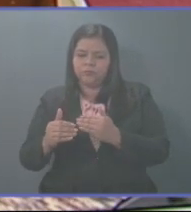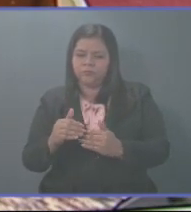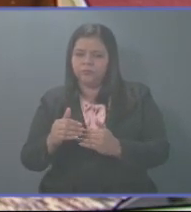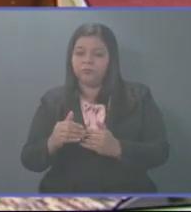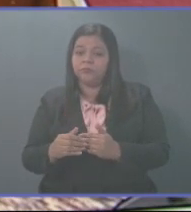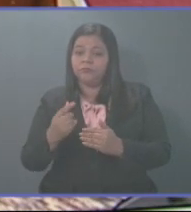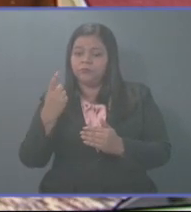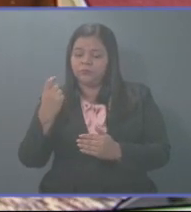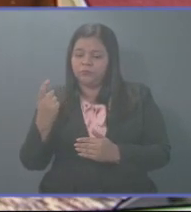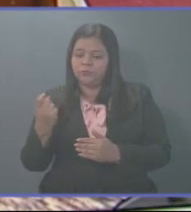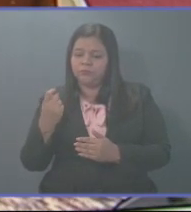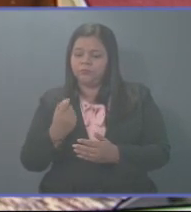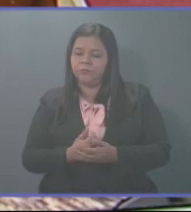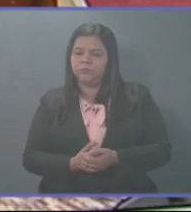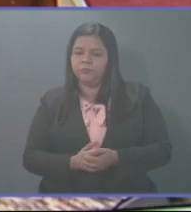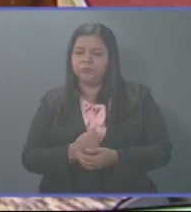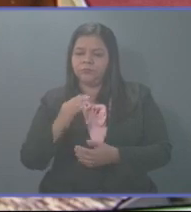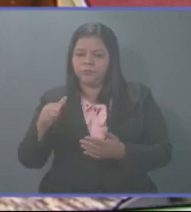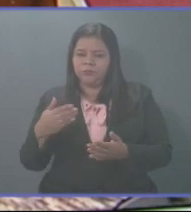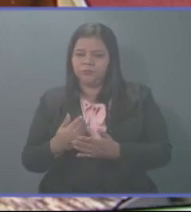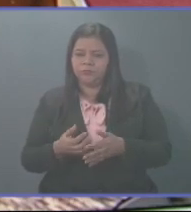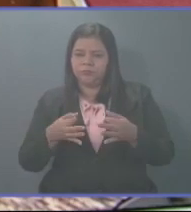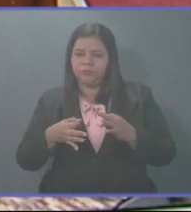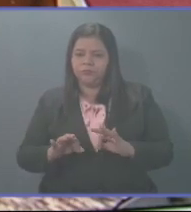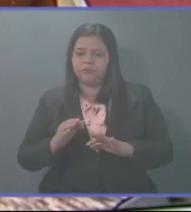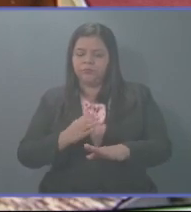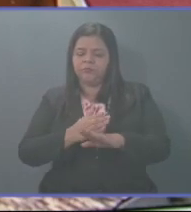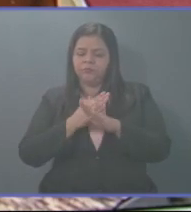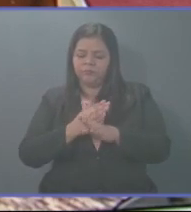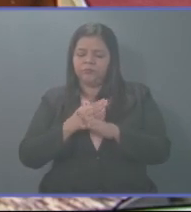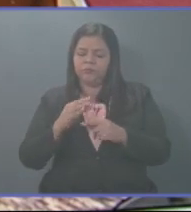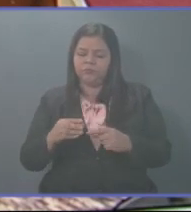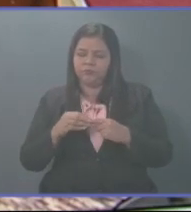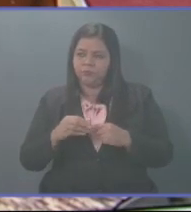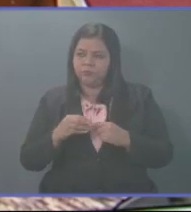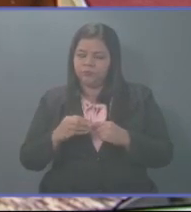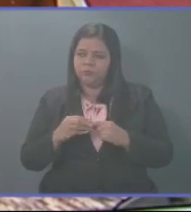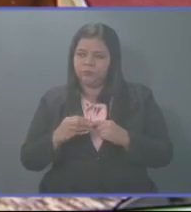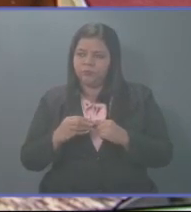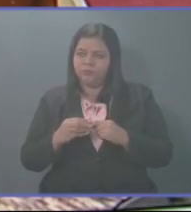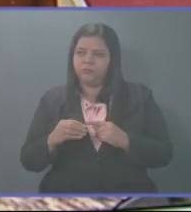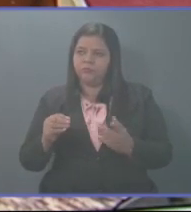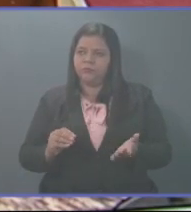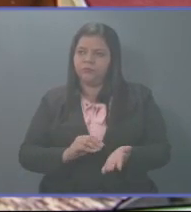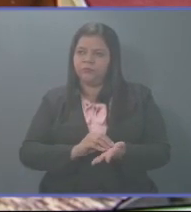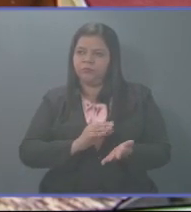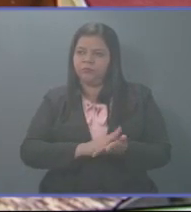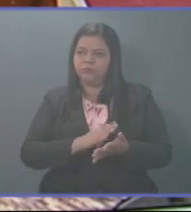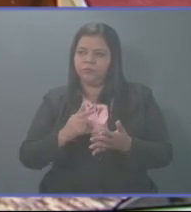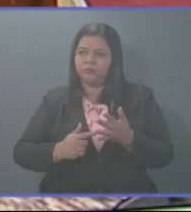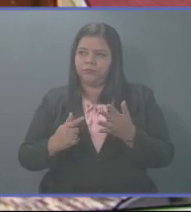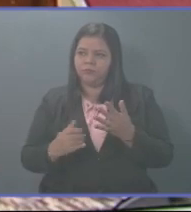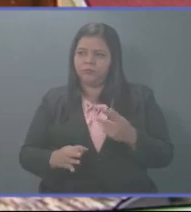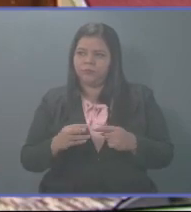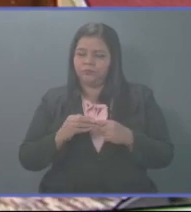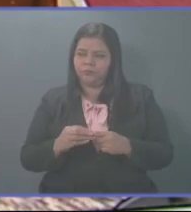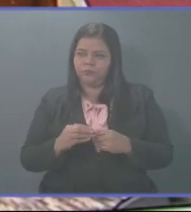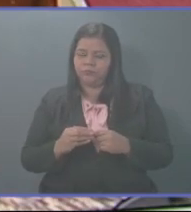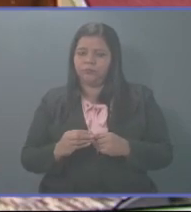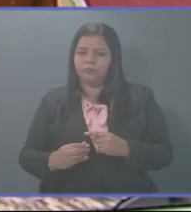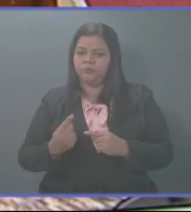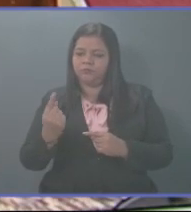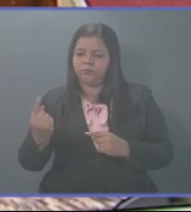de activación de las medidas de protección ordinarias y extraordinarias establecidas en la Ley Especial de Protección de